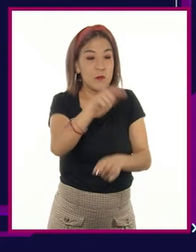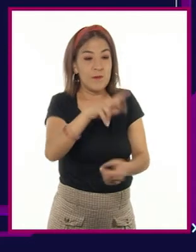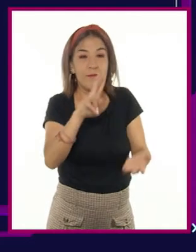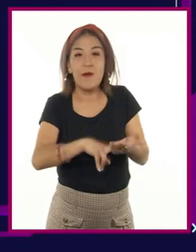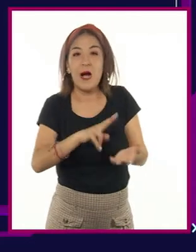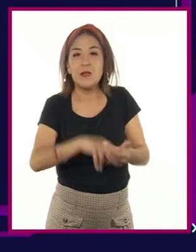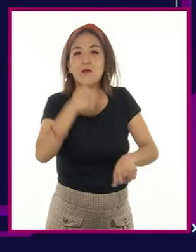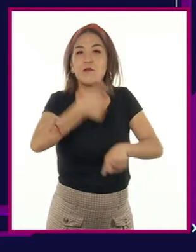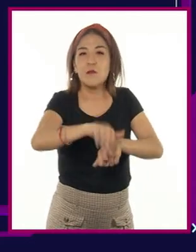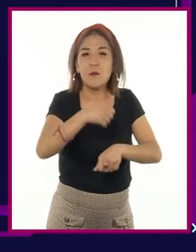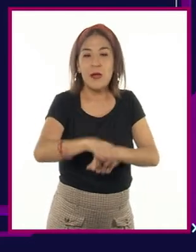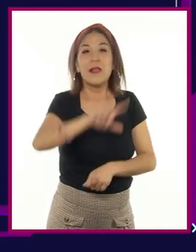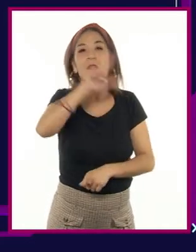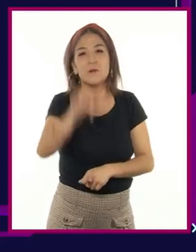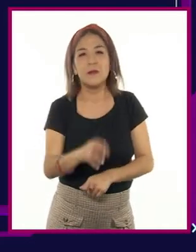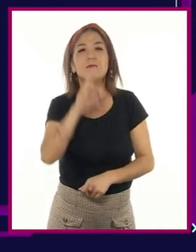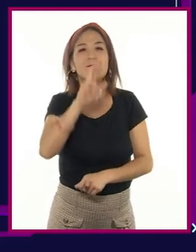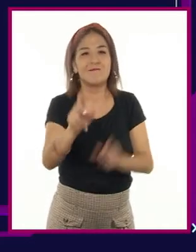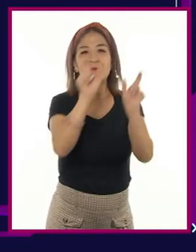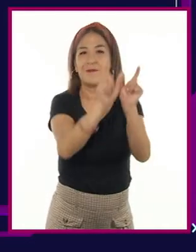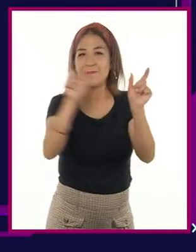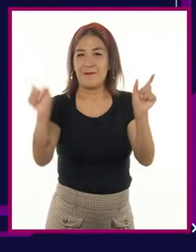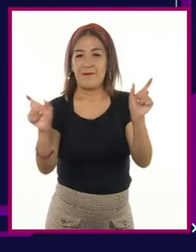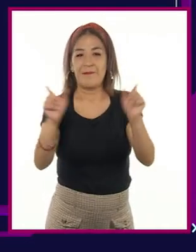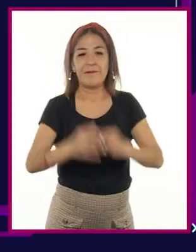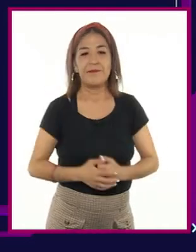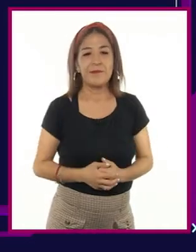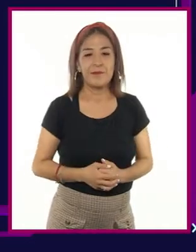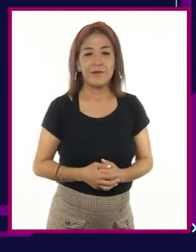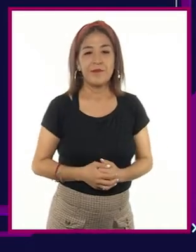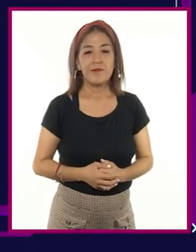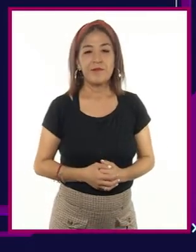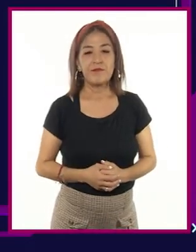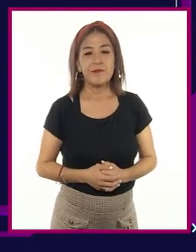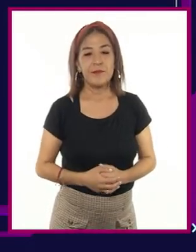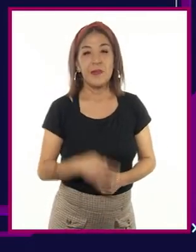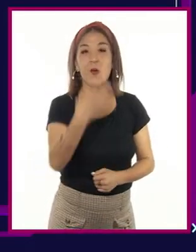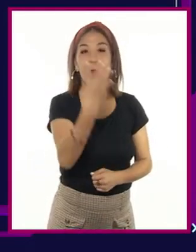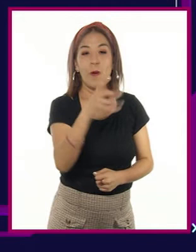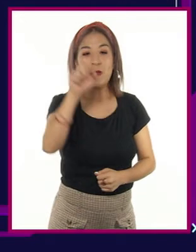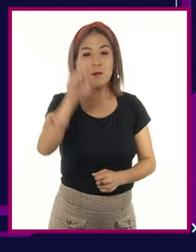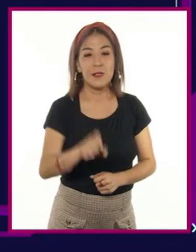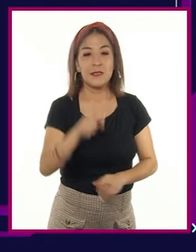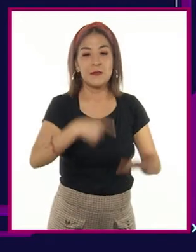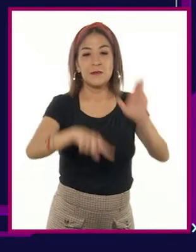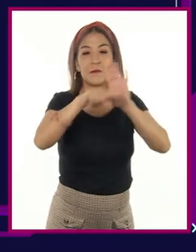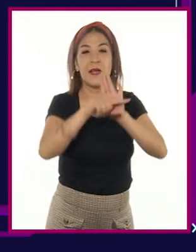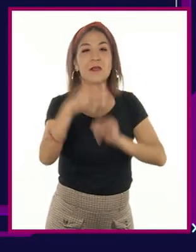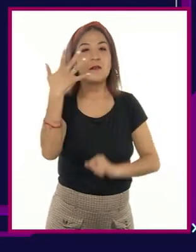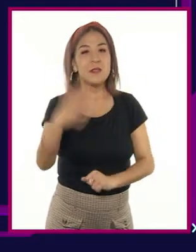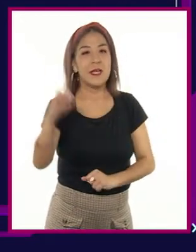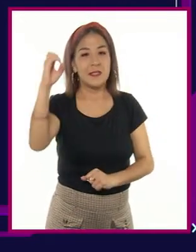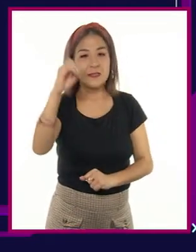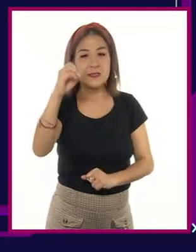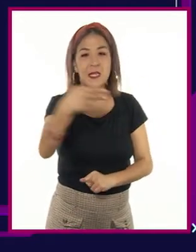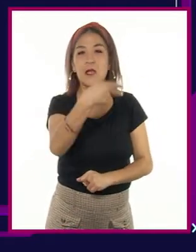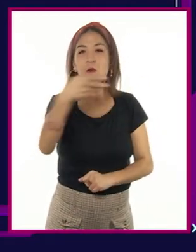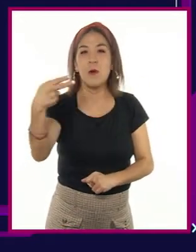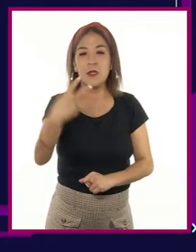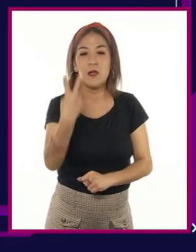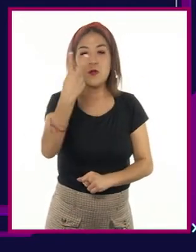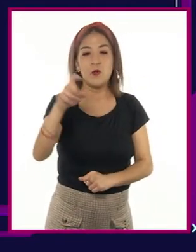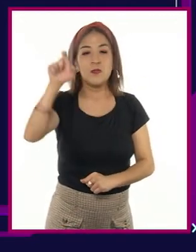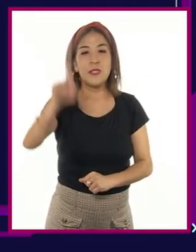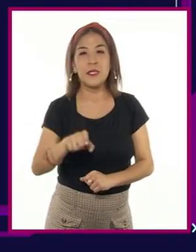para obtener una ecuación quedando 4x menos 10 es igual a